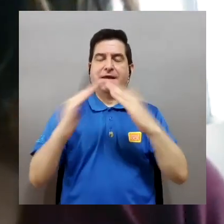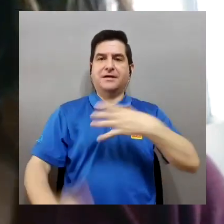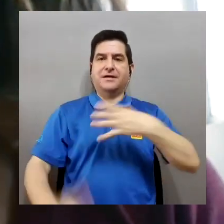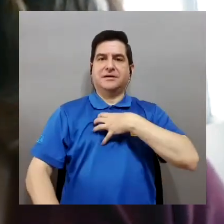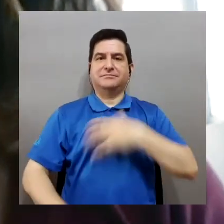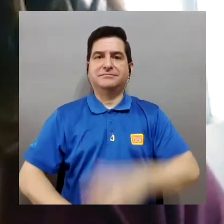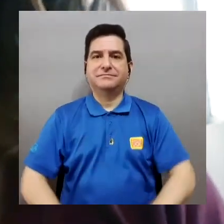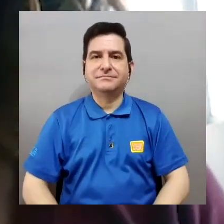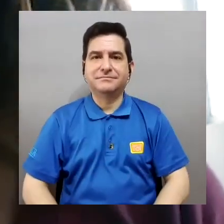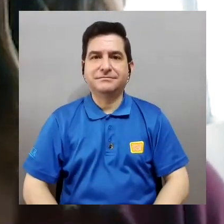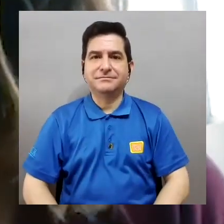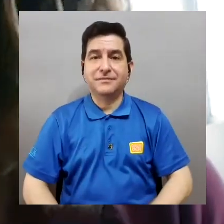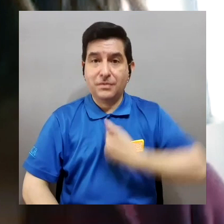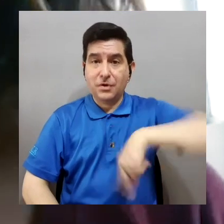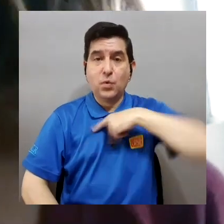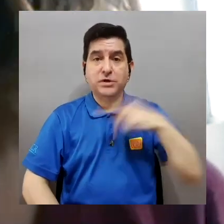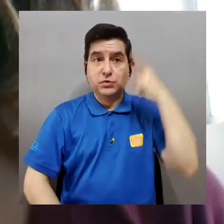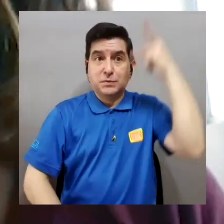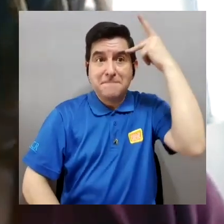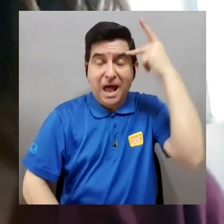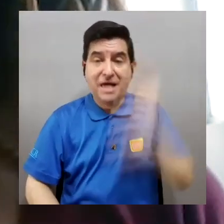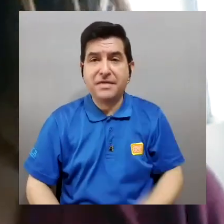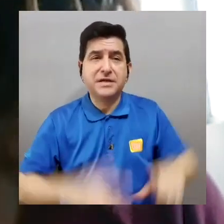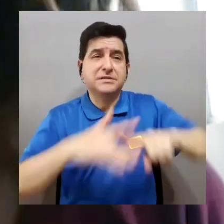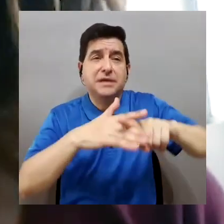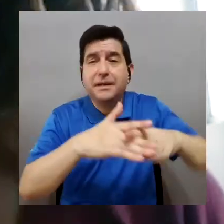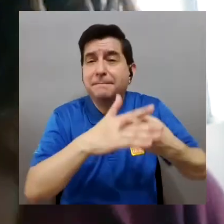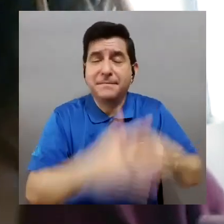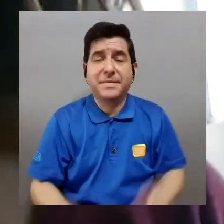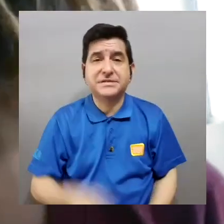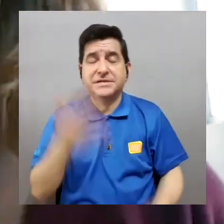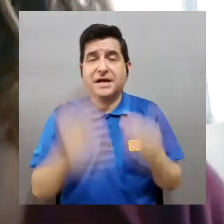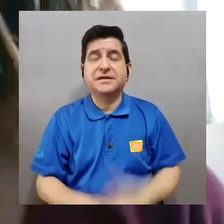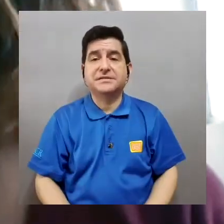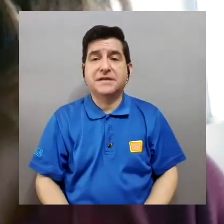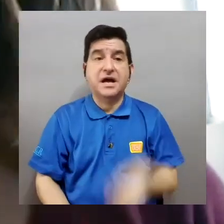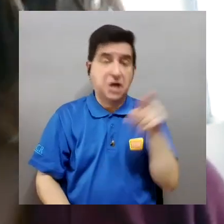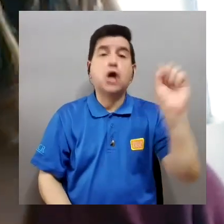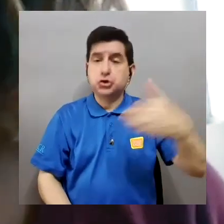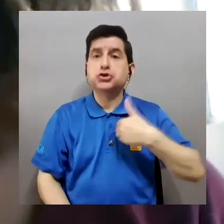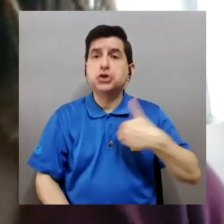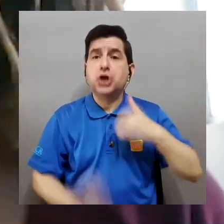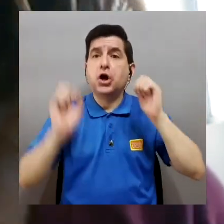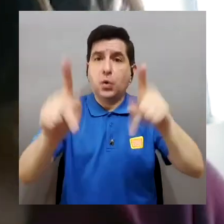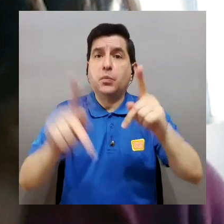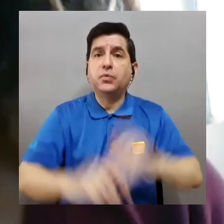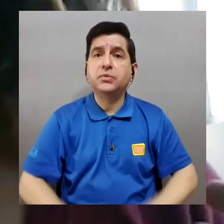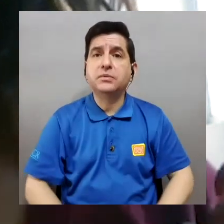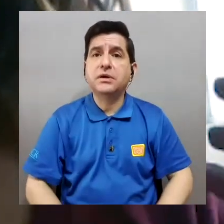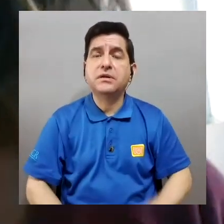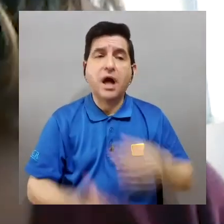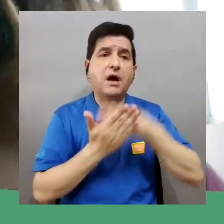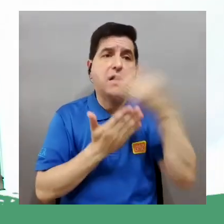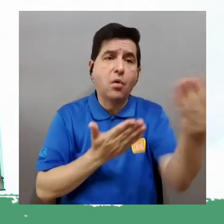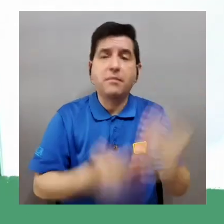propia, porque cuando nuestros papás estaban apenas empezando, ¿verdad?, a salir de la universidad, etcétera, ellos sí tenían la posibilidad